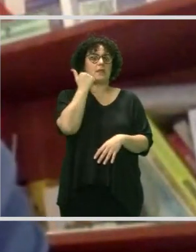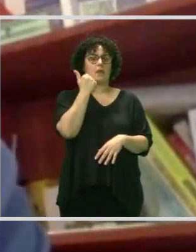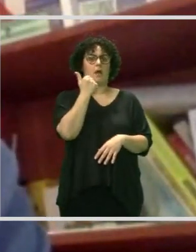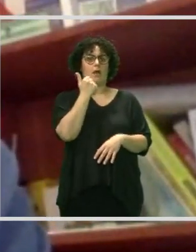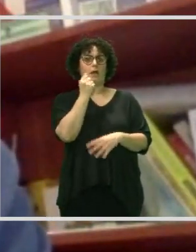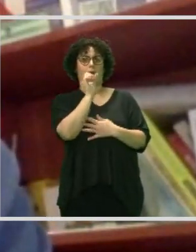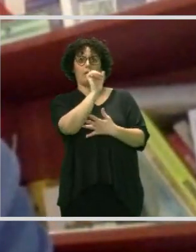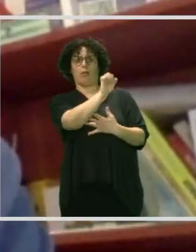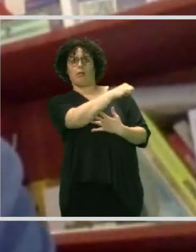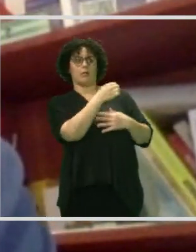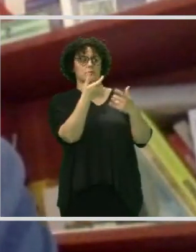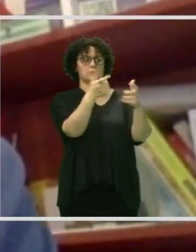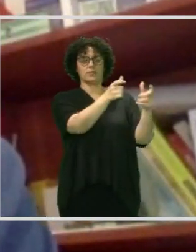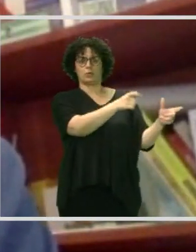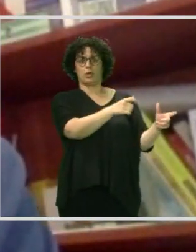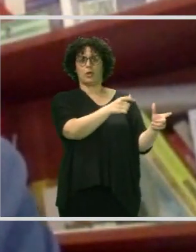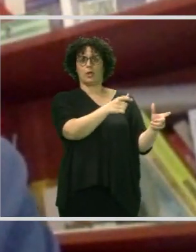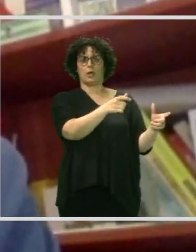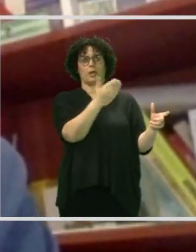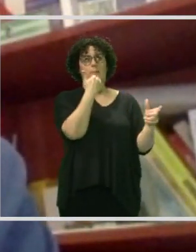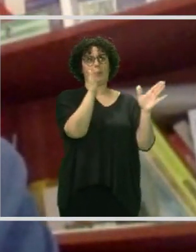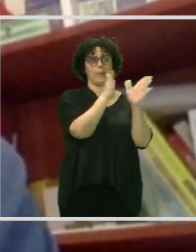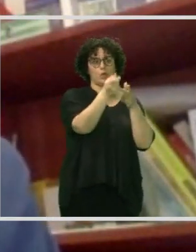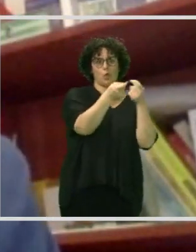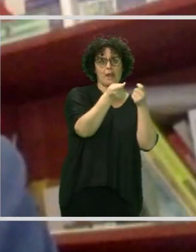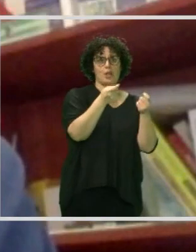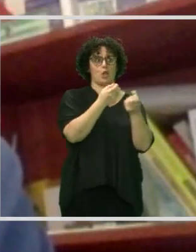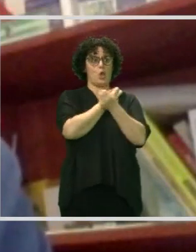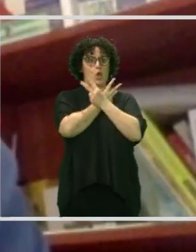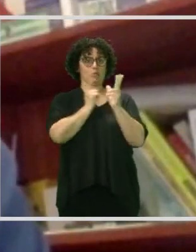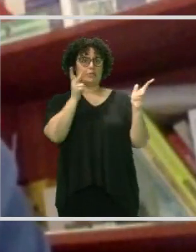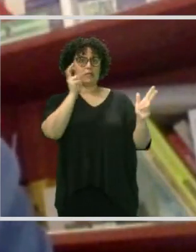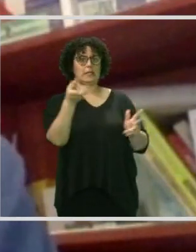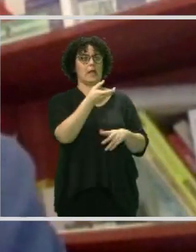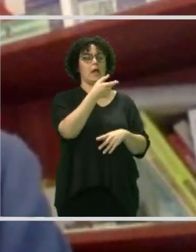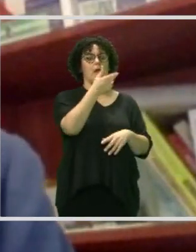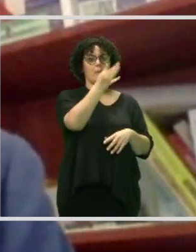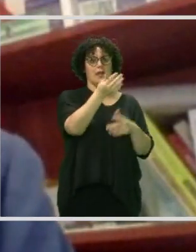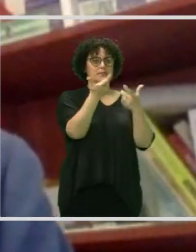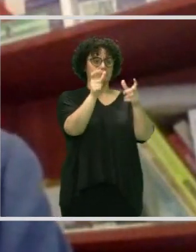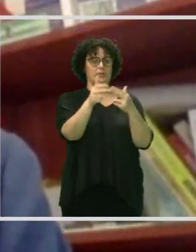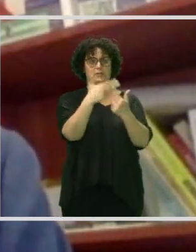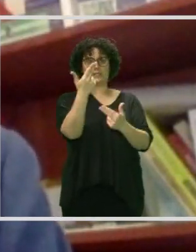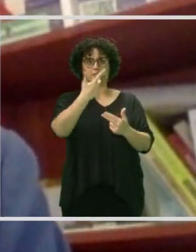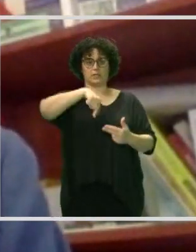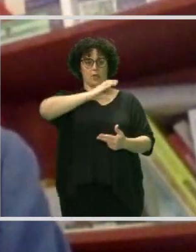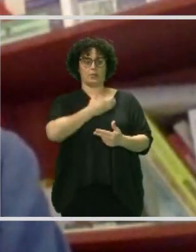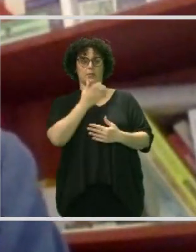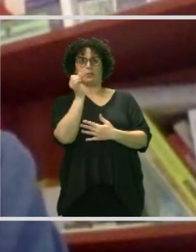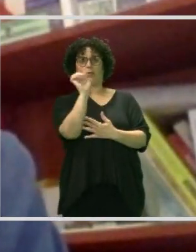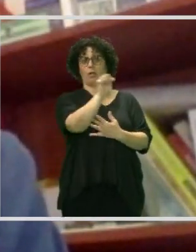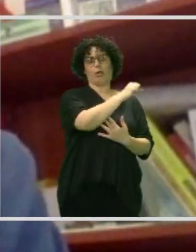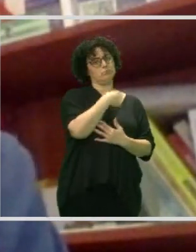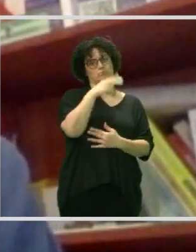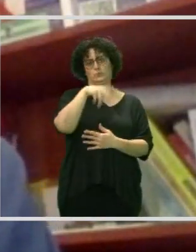aquellos sectores que como el pequeño comercio la hostelería y en este caso en el sector del taxi que peor lo han sacado